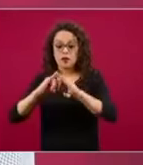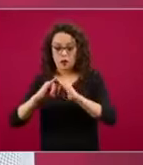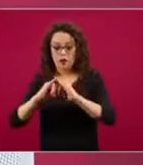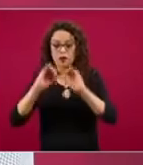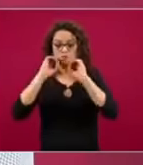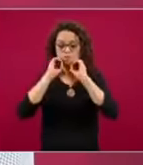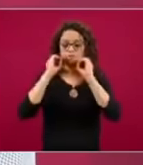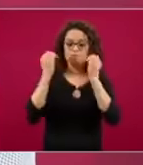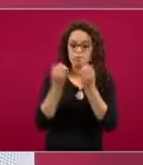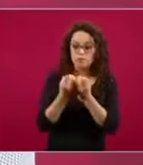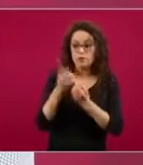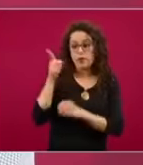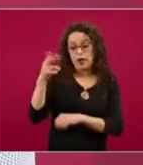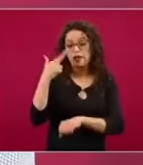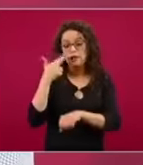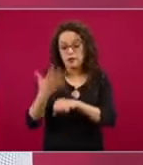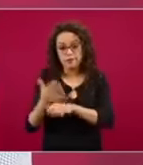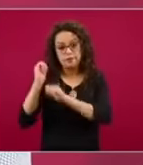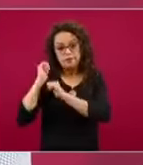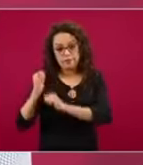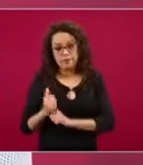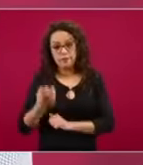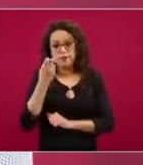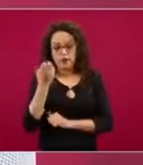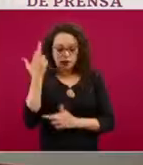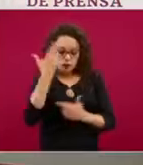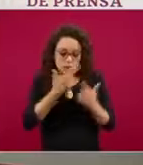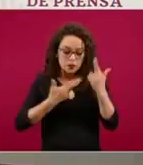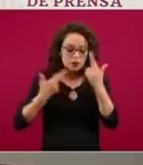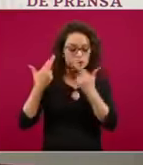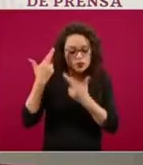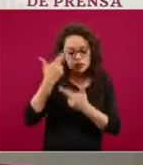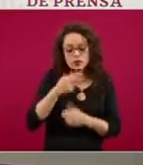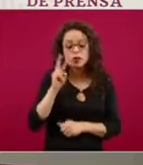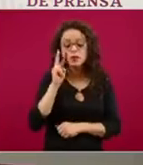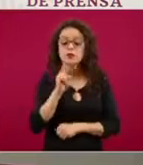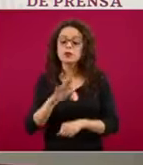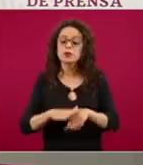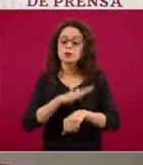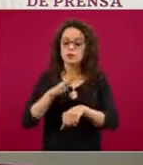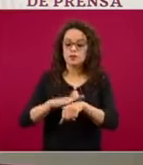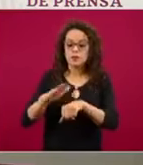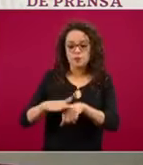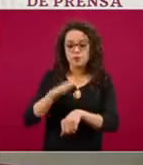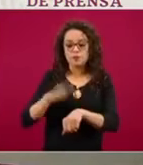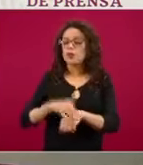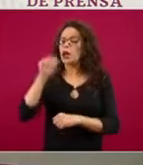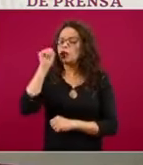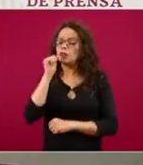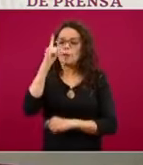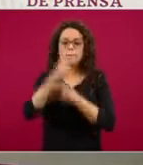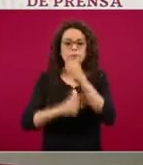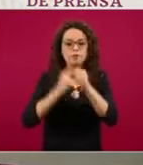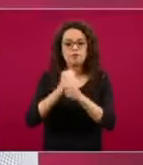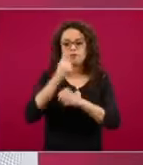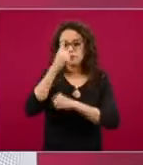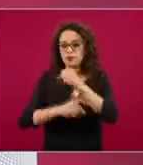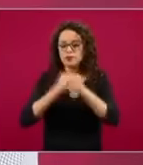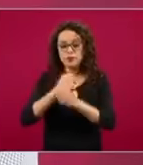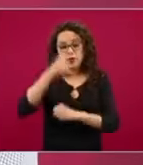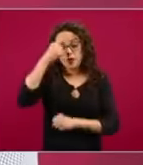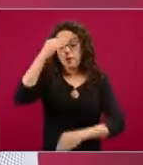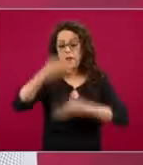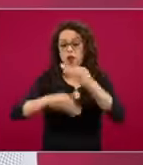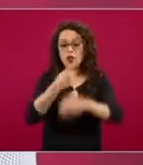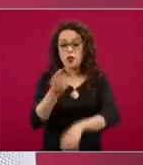que se encarga de llevar a cabo este tipo de revisiones. Lo hace de hecho año con año para efectos de todas las vacunas que llegan